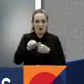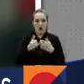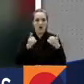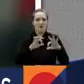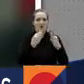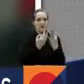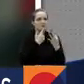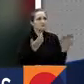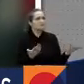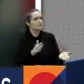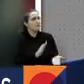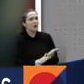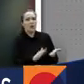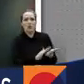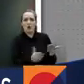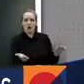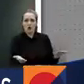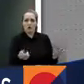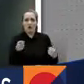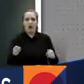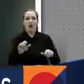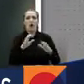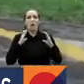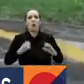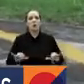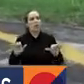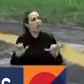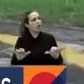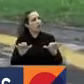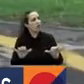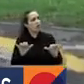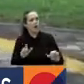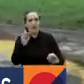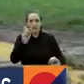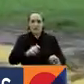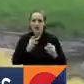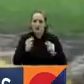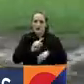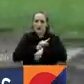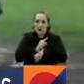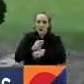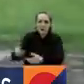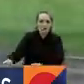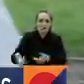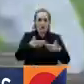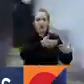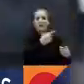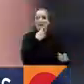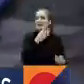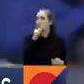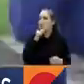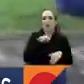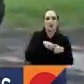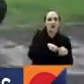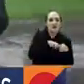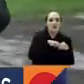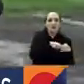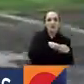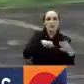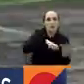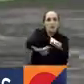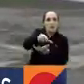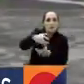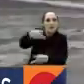autoridades no procesaron los cuerpos con celeridad. La fiscalía, a través de un comunicado, indicó que la falta de transporte, la situación de orden